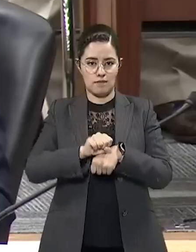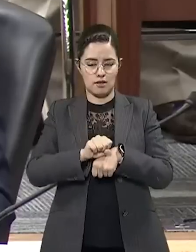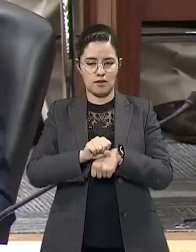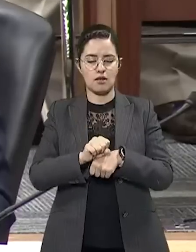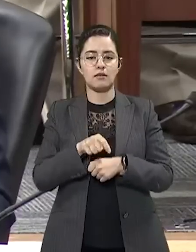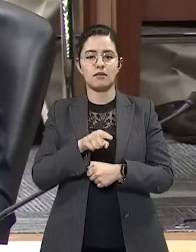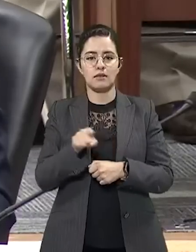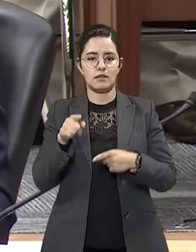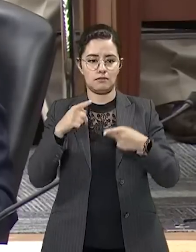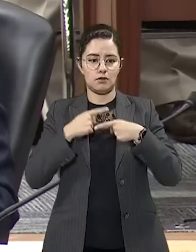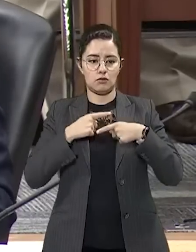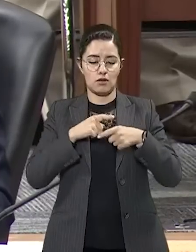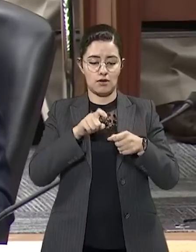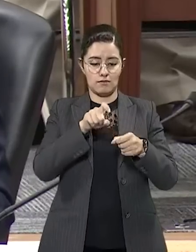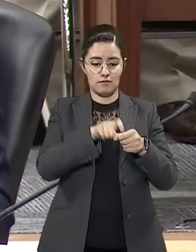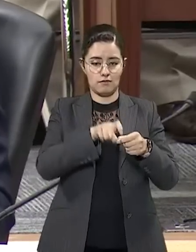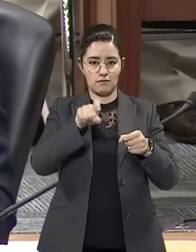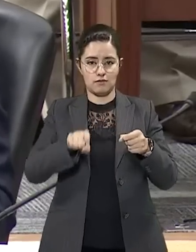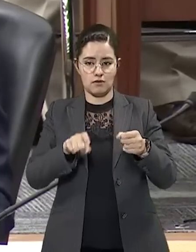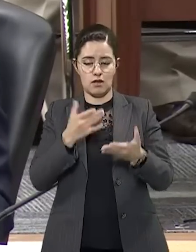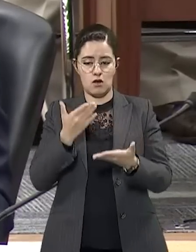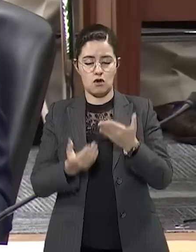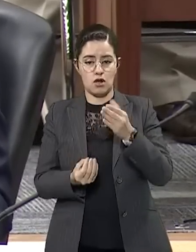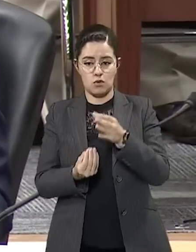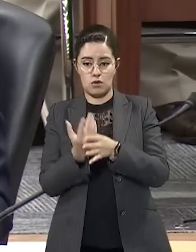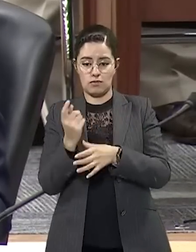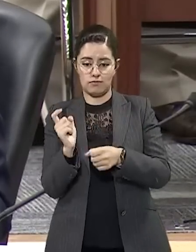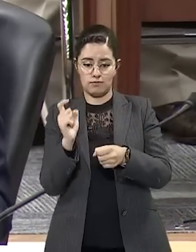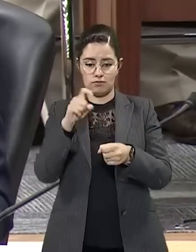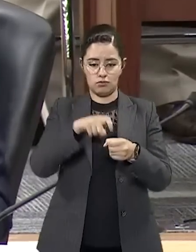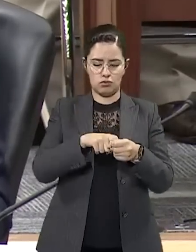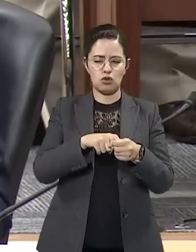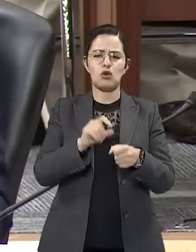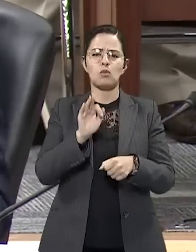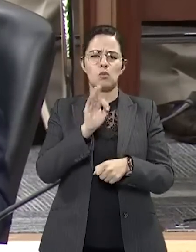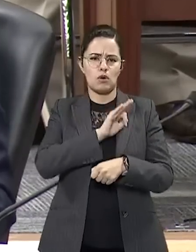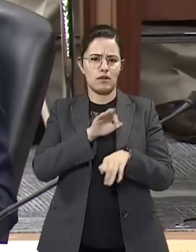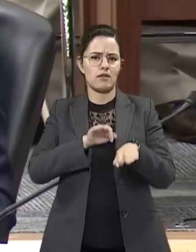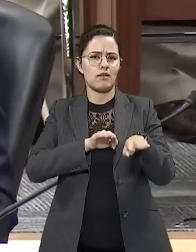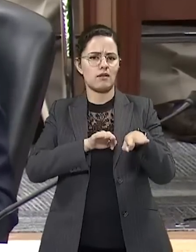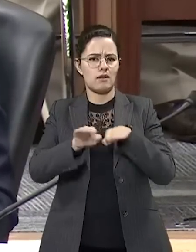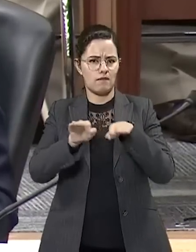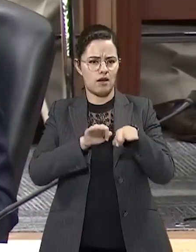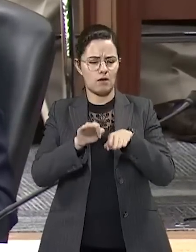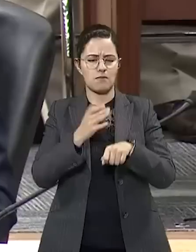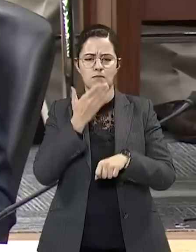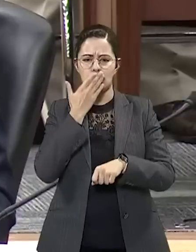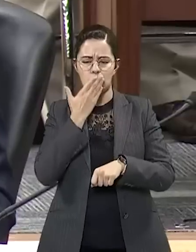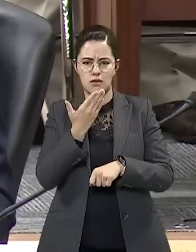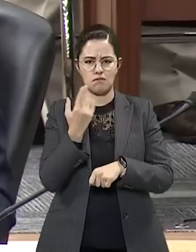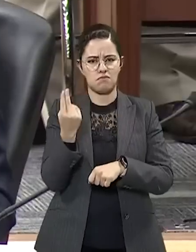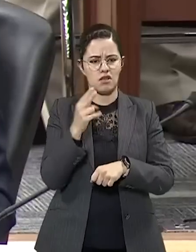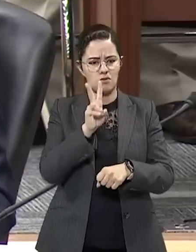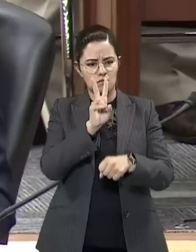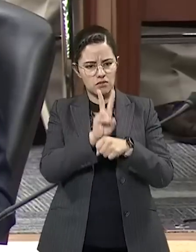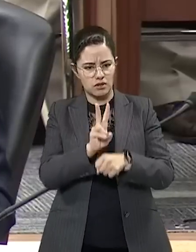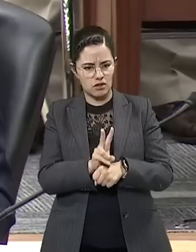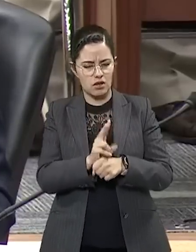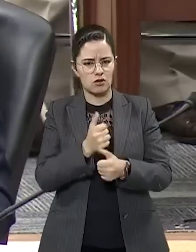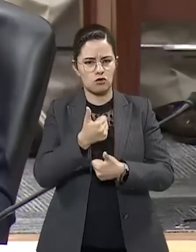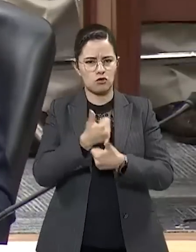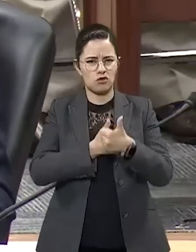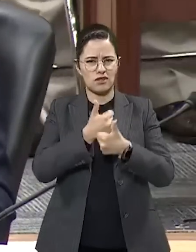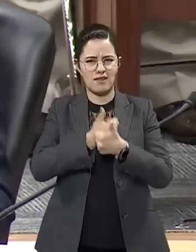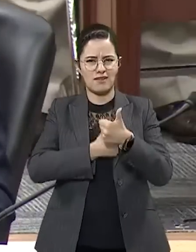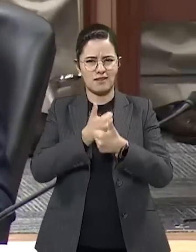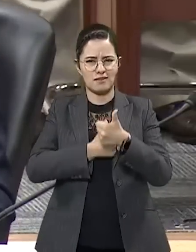concluirán su mandato ejerzan con la verticalidad necesaria el papel de árbitros en las contiendas por la